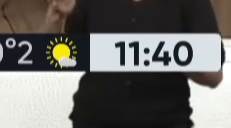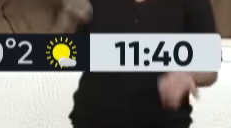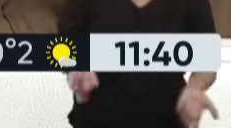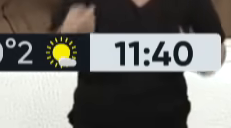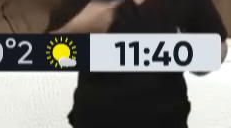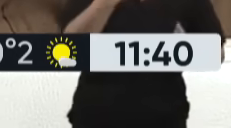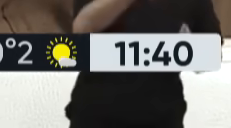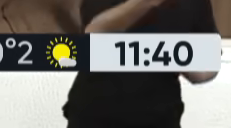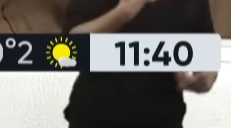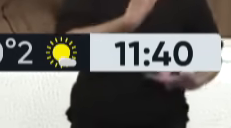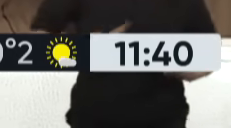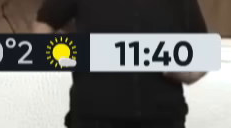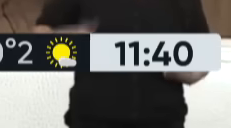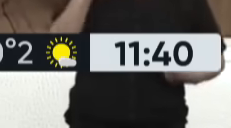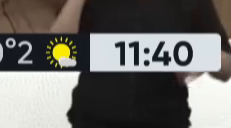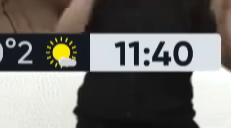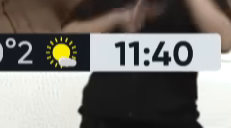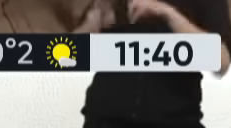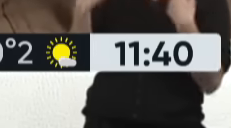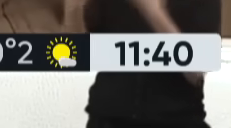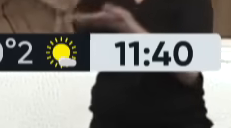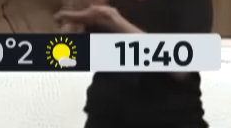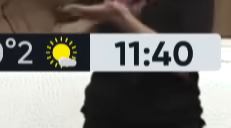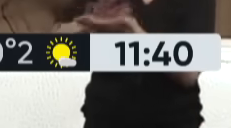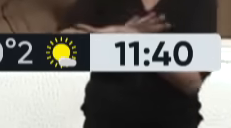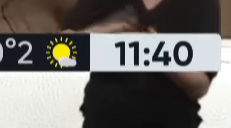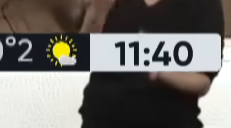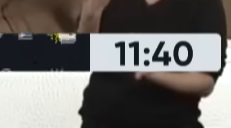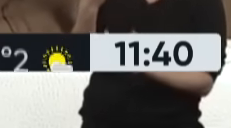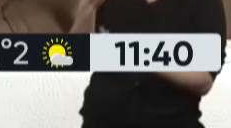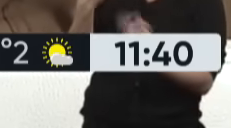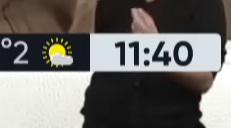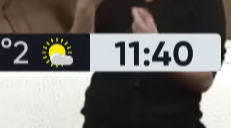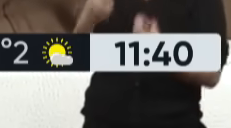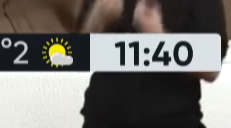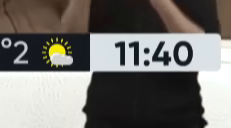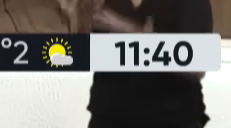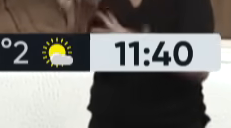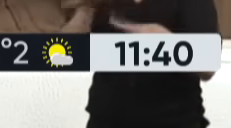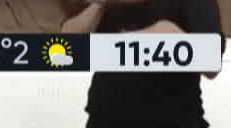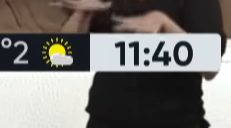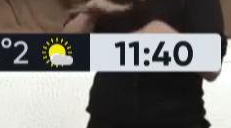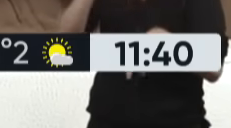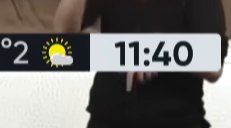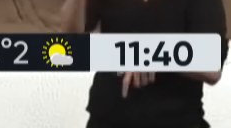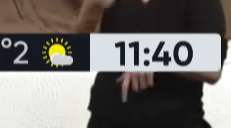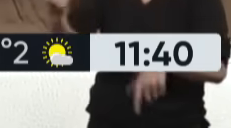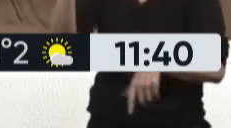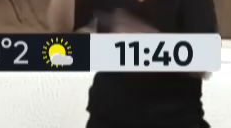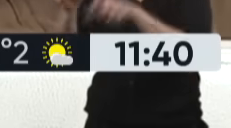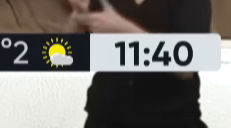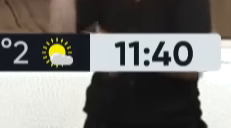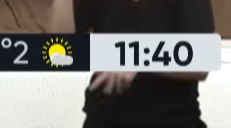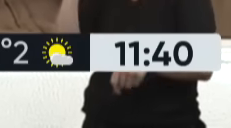intentar hacer algún esfuerzo para paliar este drama que viven los médicos y que de rebote, por